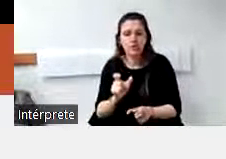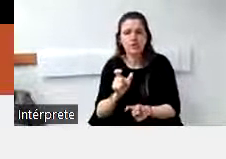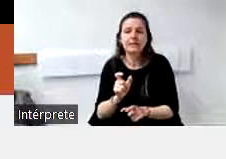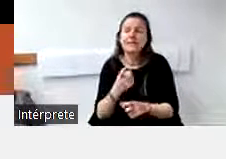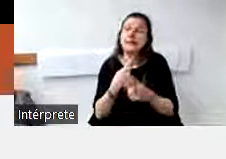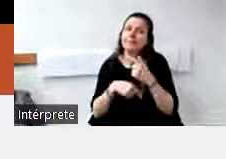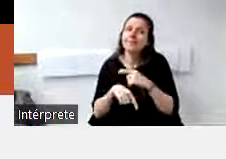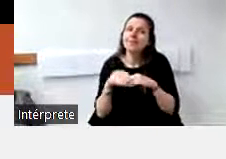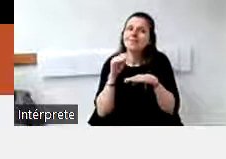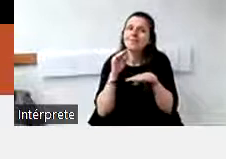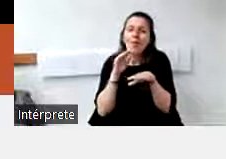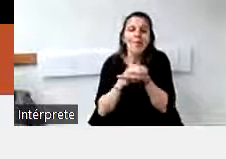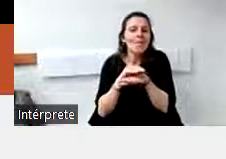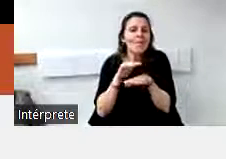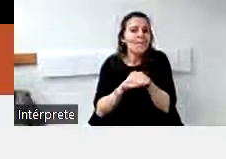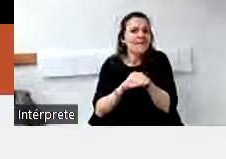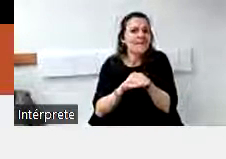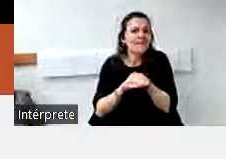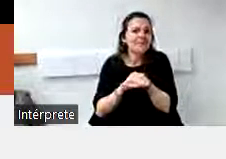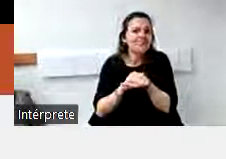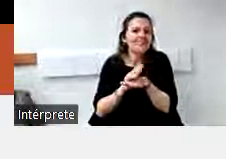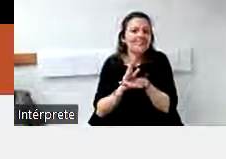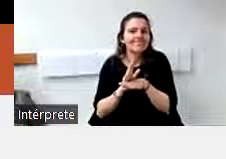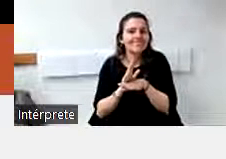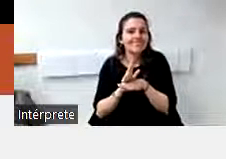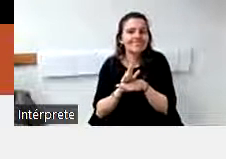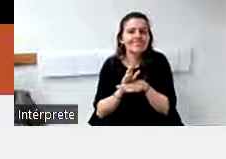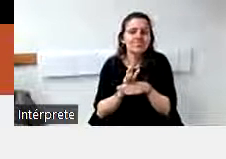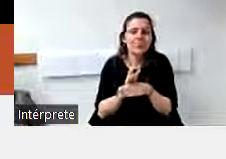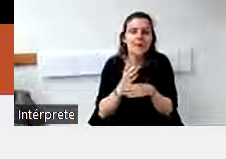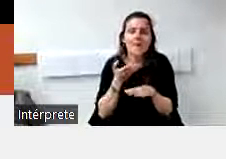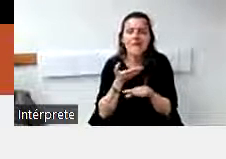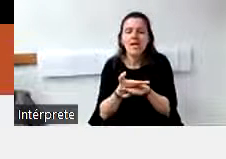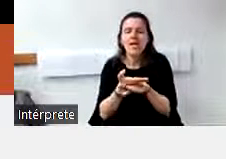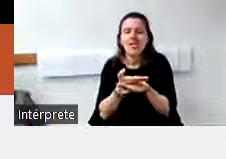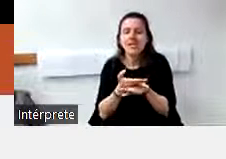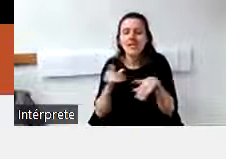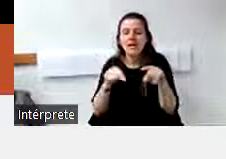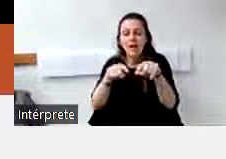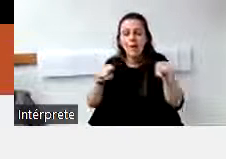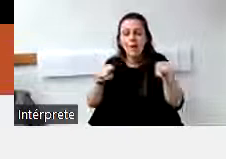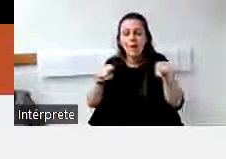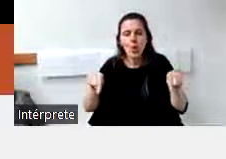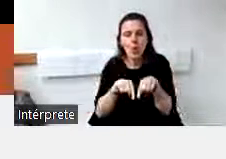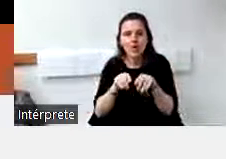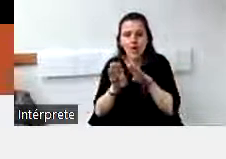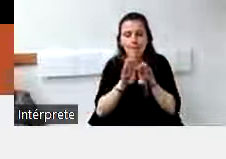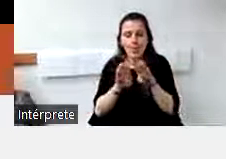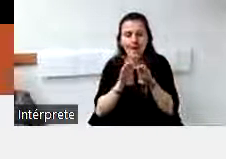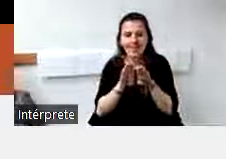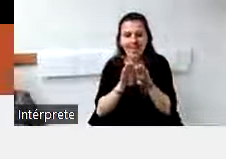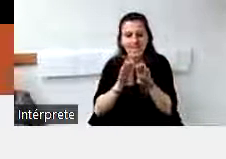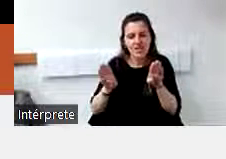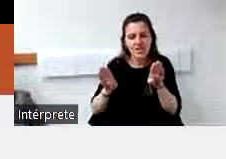intimidad, los hacían dormir con la puerta abierta o el baño,